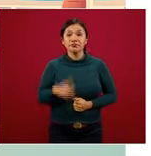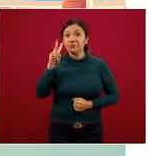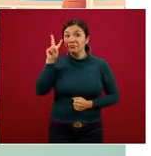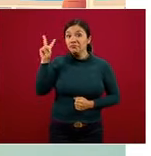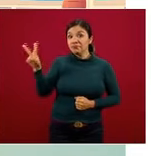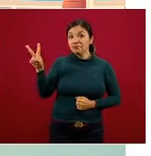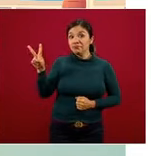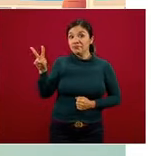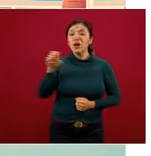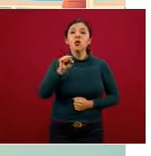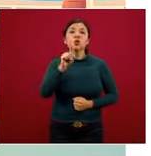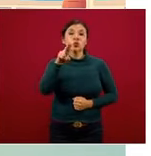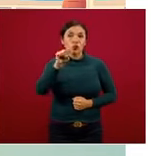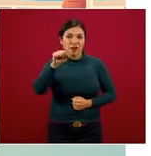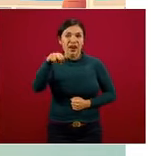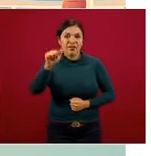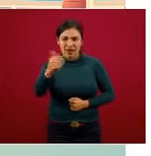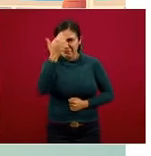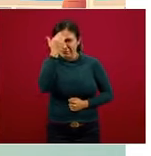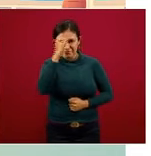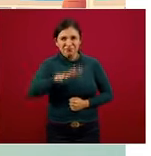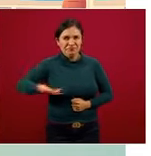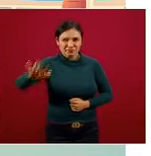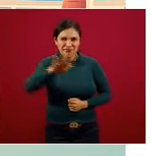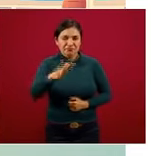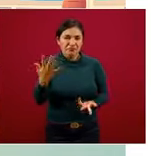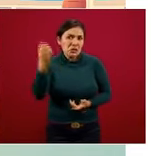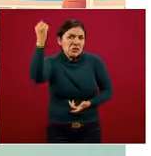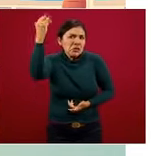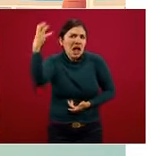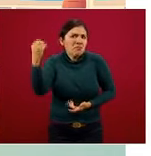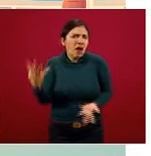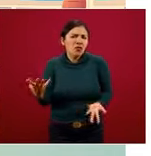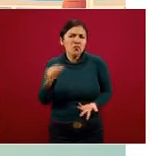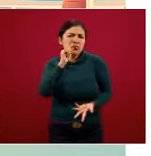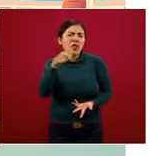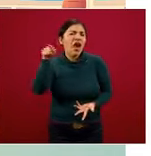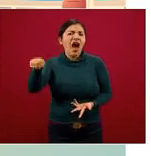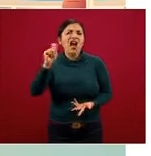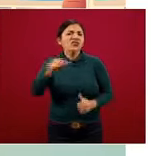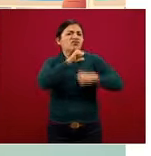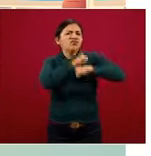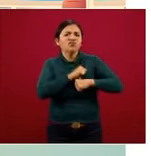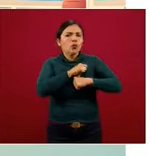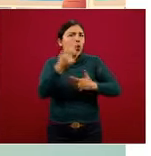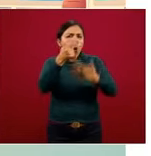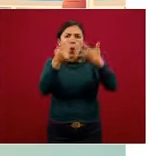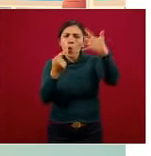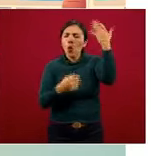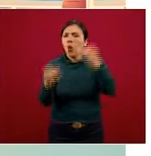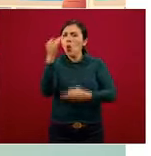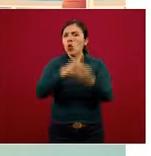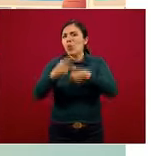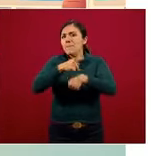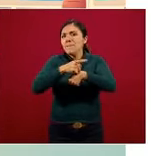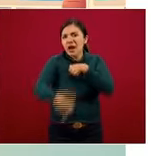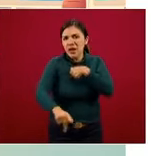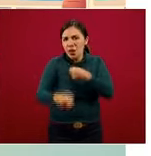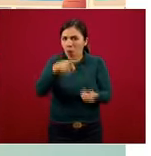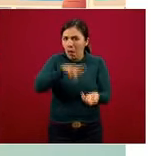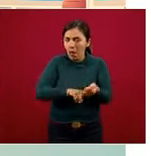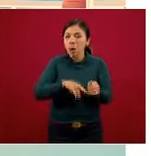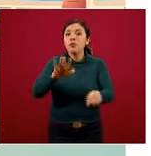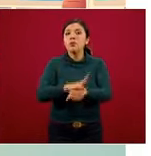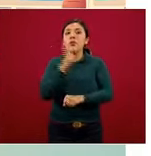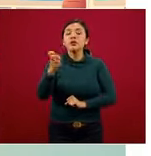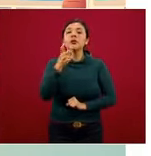Susana a distancia ya la conocemos todos. El semáforo pues no representa ningún semáforo, ella representa a todos los riesgos. Por